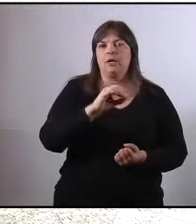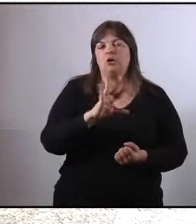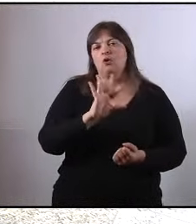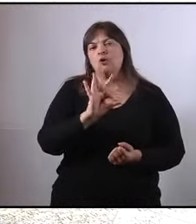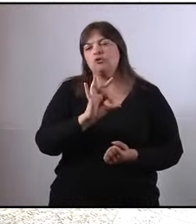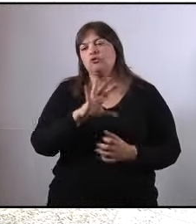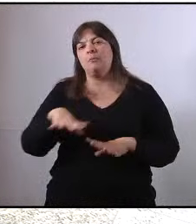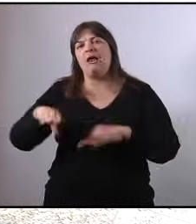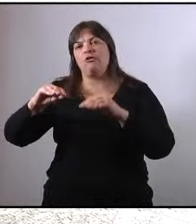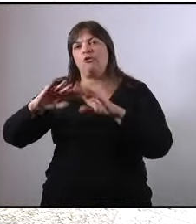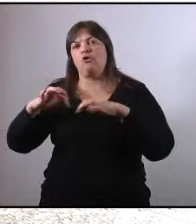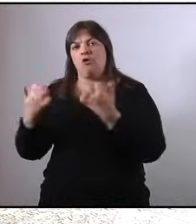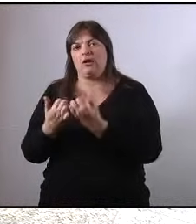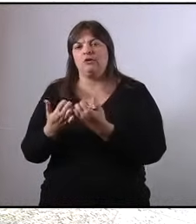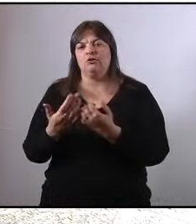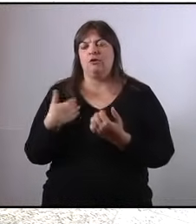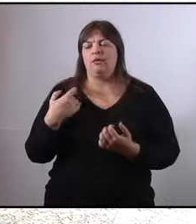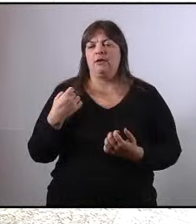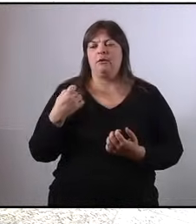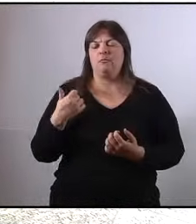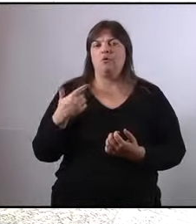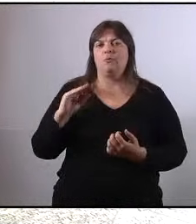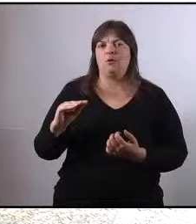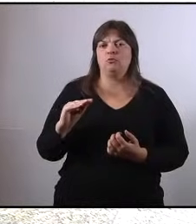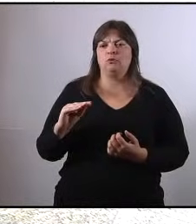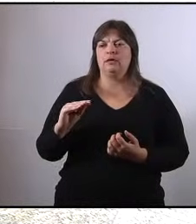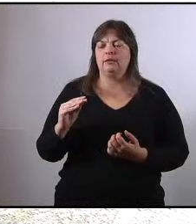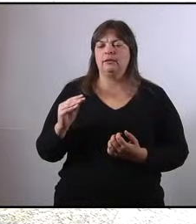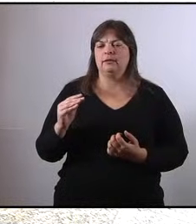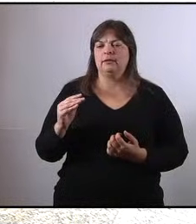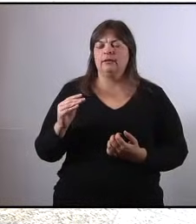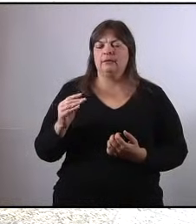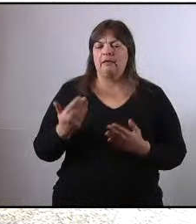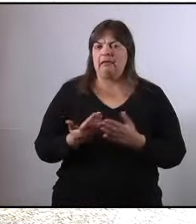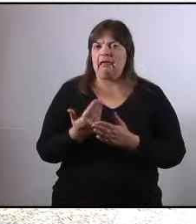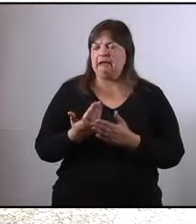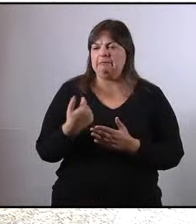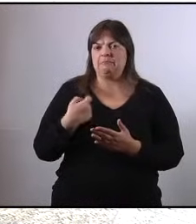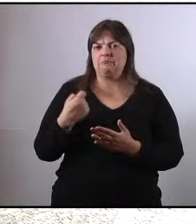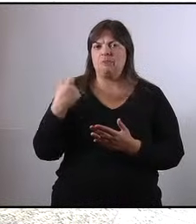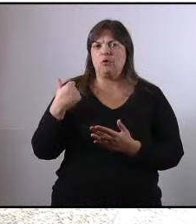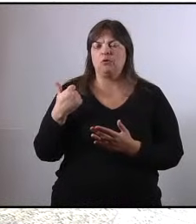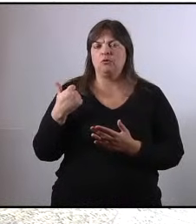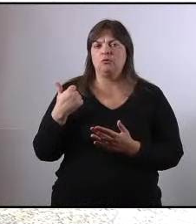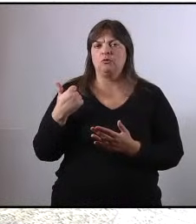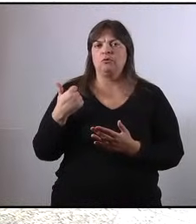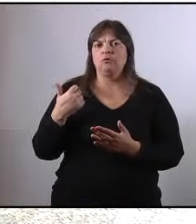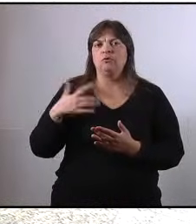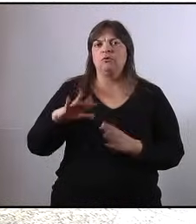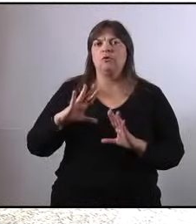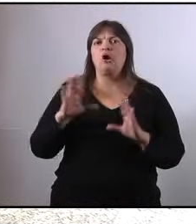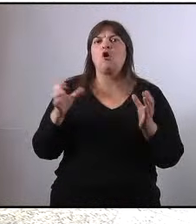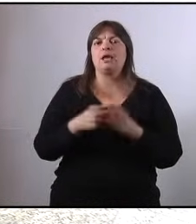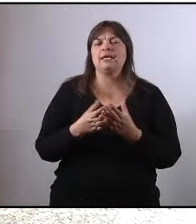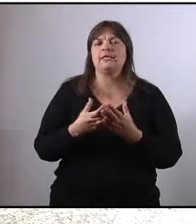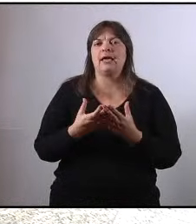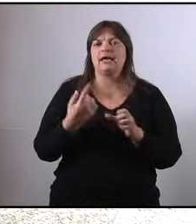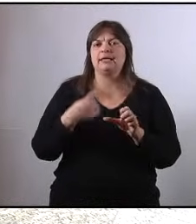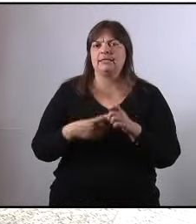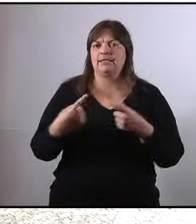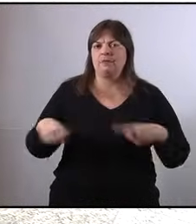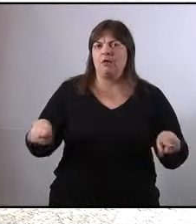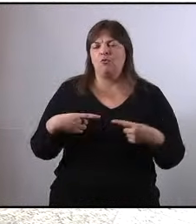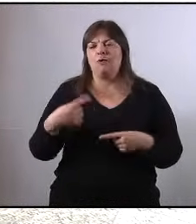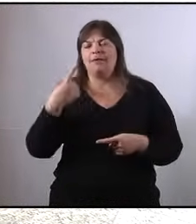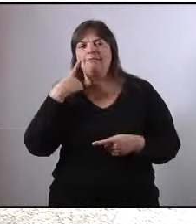Congresos. Dos preguntas. Esta es la primera. Hace pocos días la Orquesta de Extremadura pues mostraba sus reservas